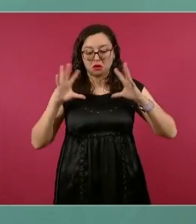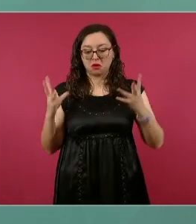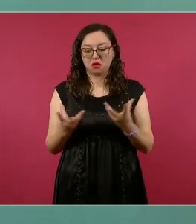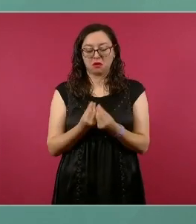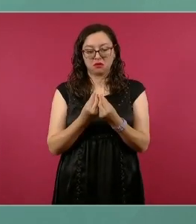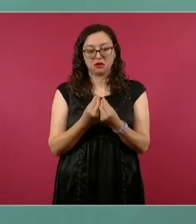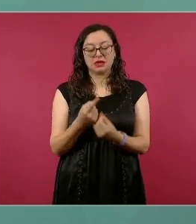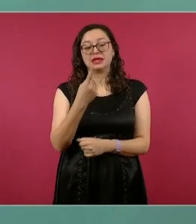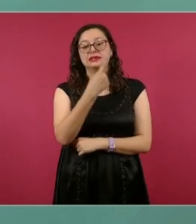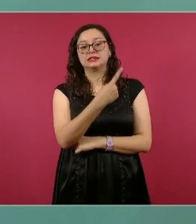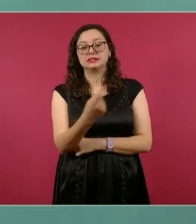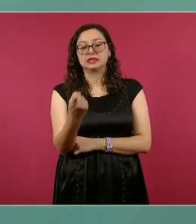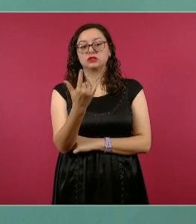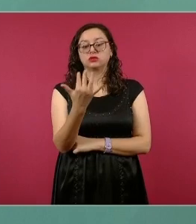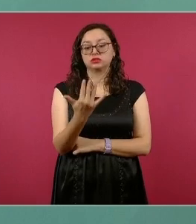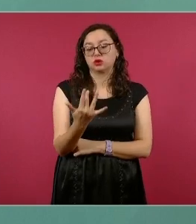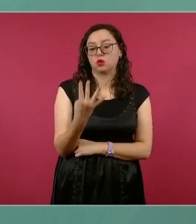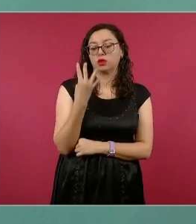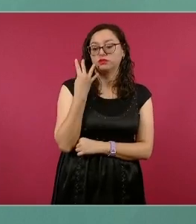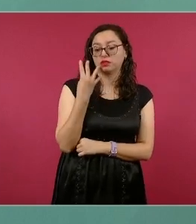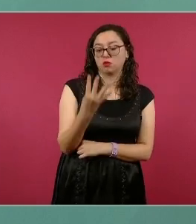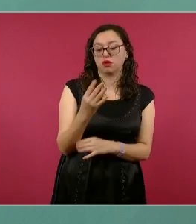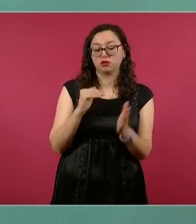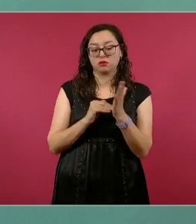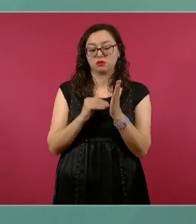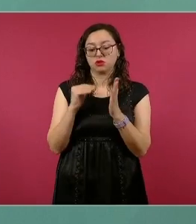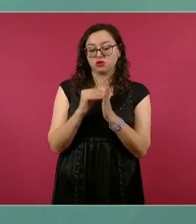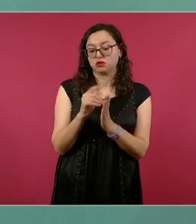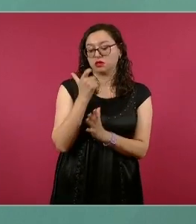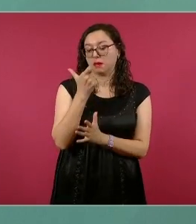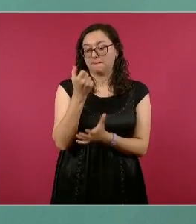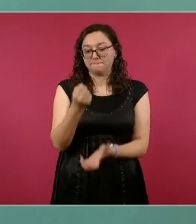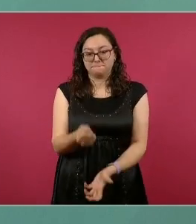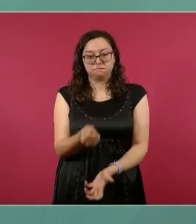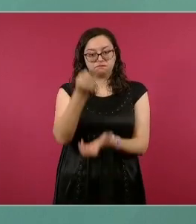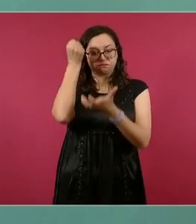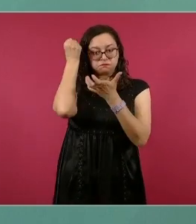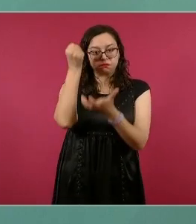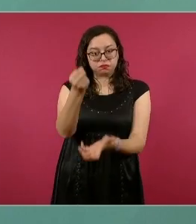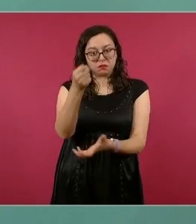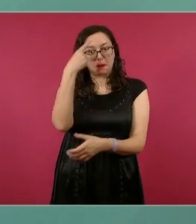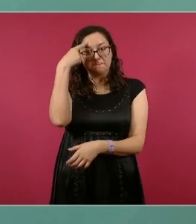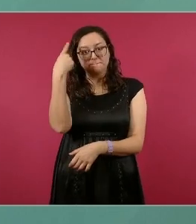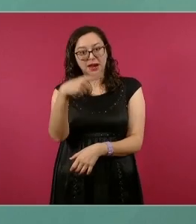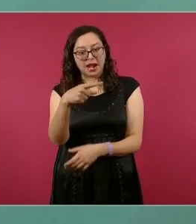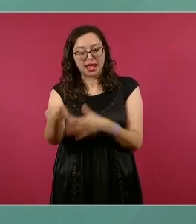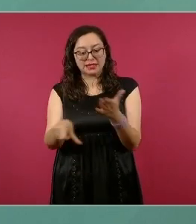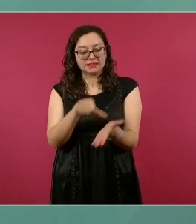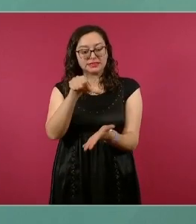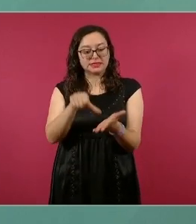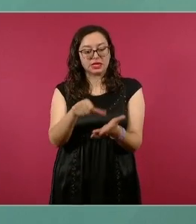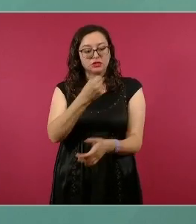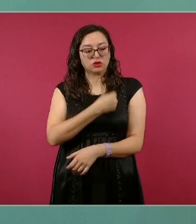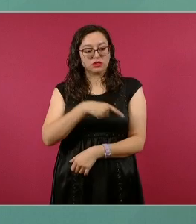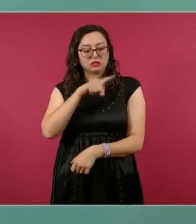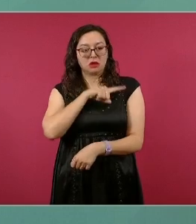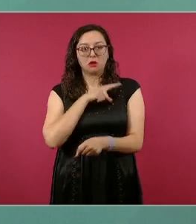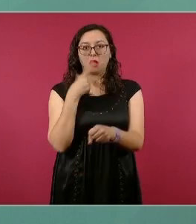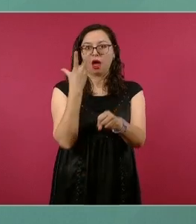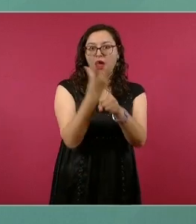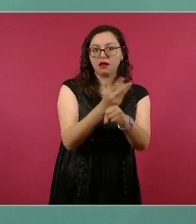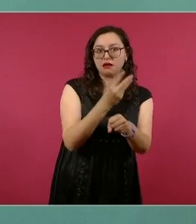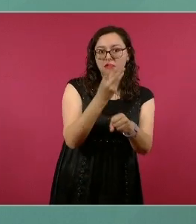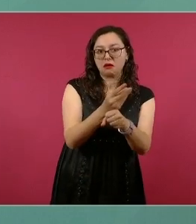de 154 millones de pesos para infraestructura, equipo